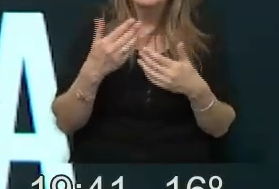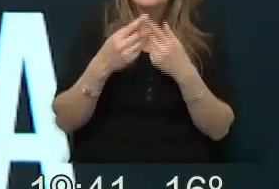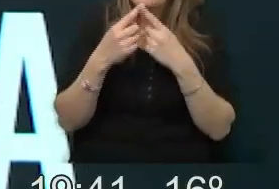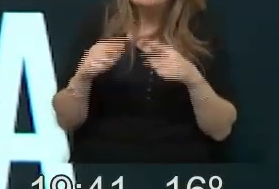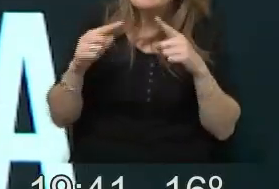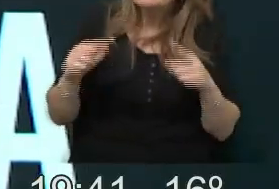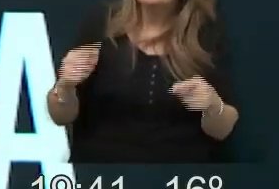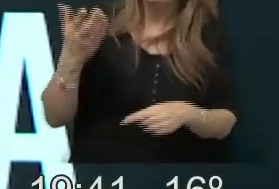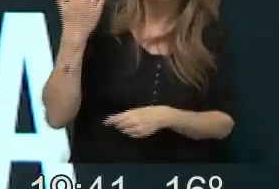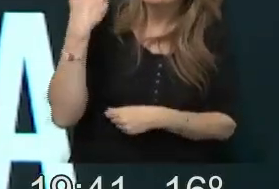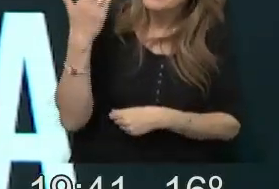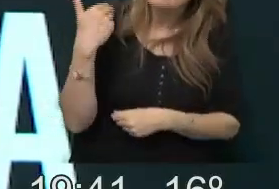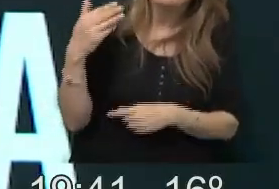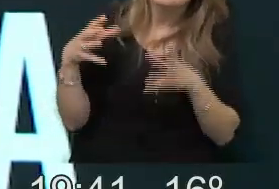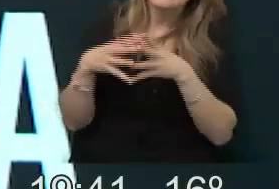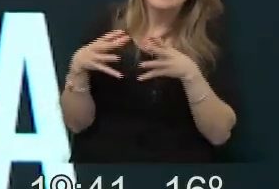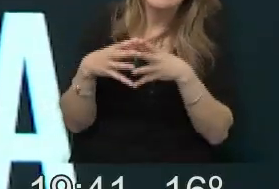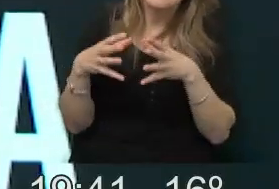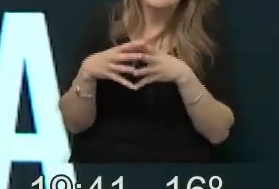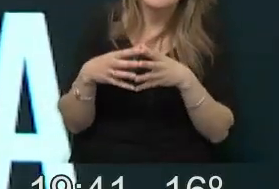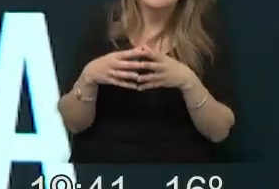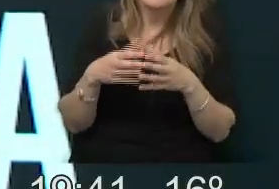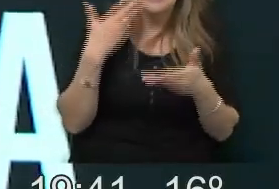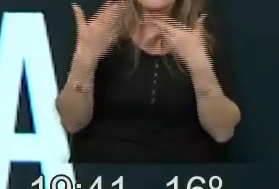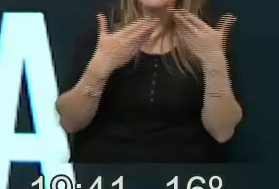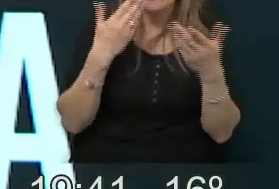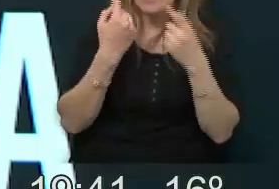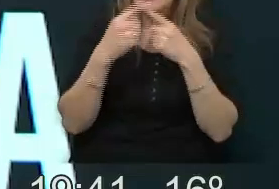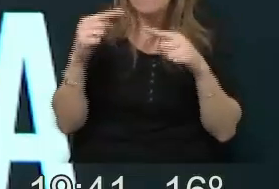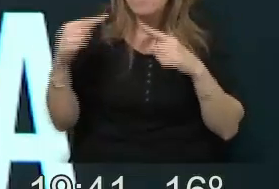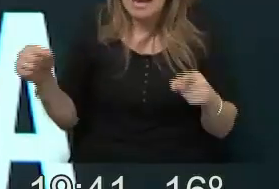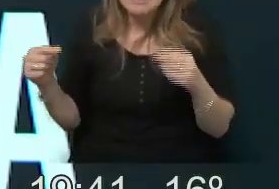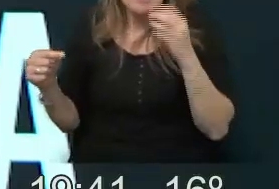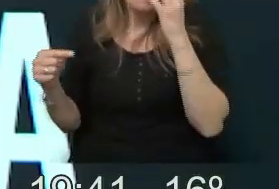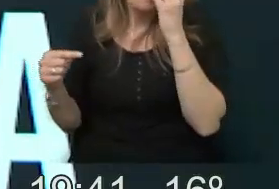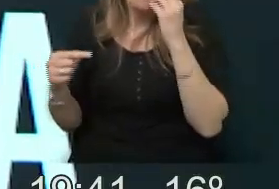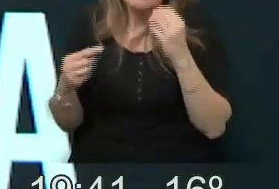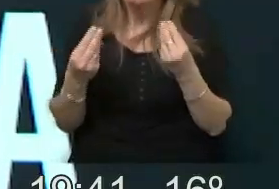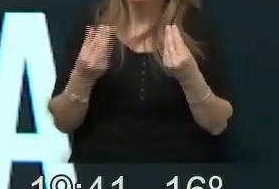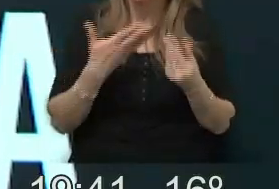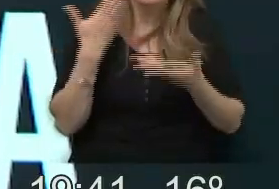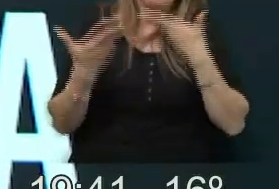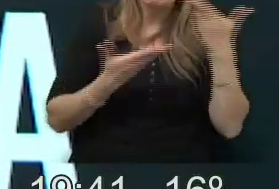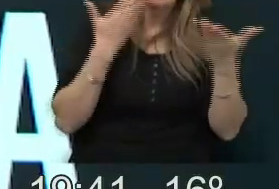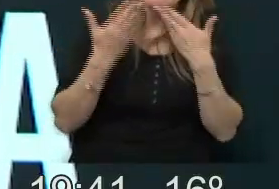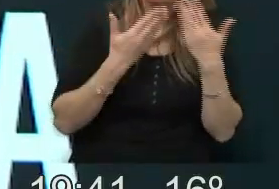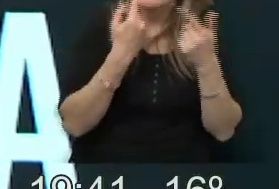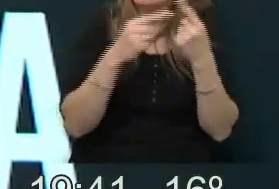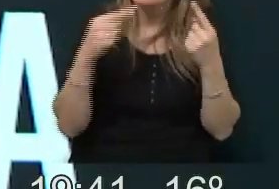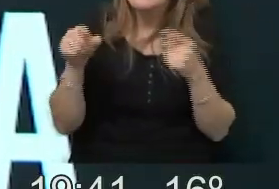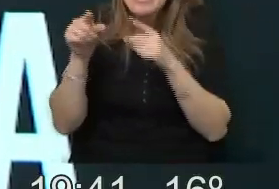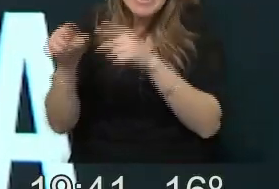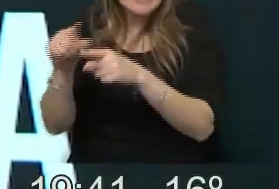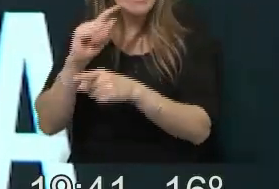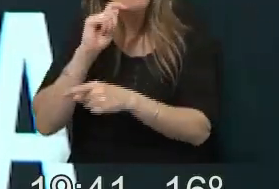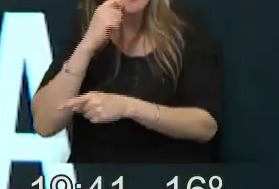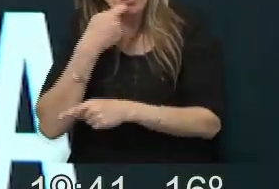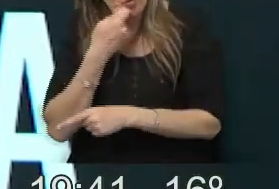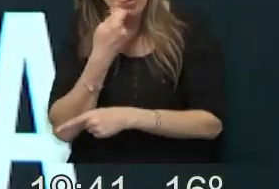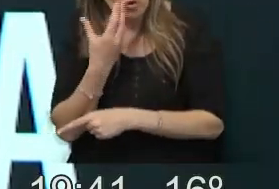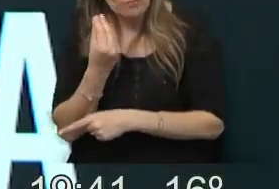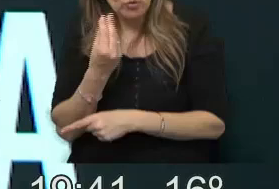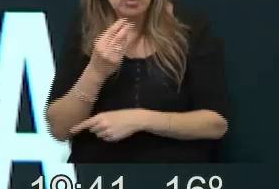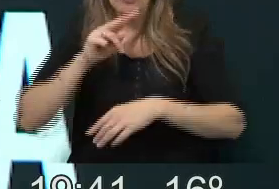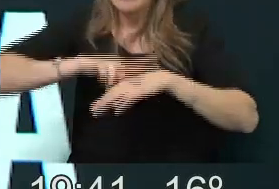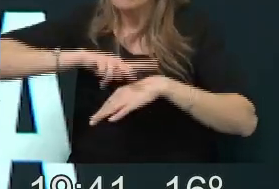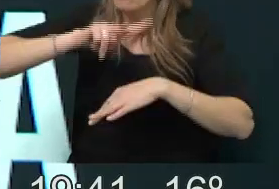con Croupier Funk o a otras versiones de Vicky. Vicky tiene muchas versiones como cantante y esta me encanta, me gusta muchísimo. Se los recontra,